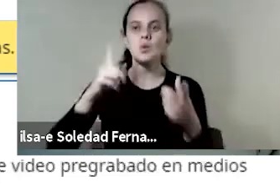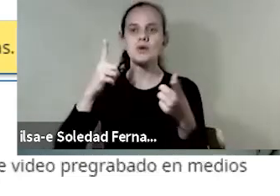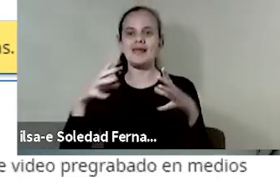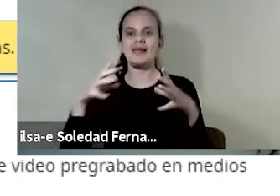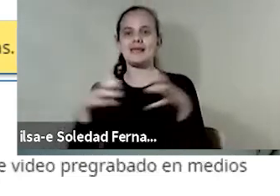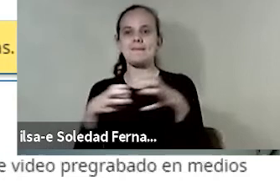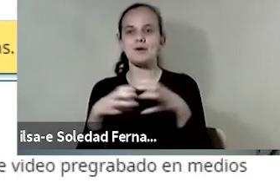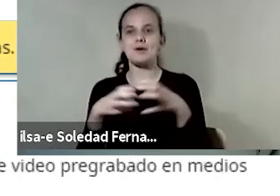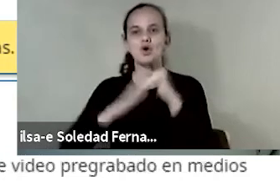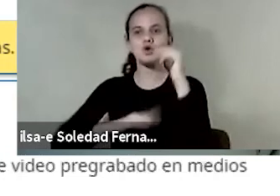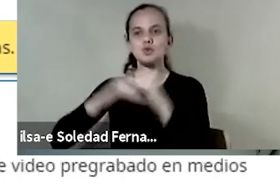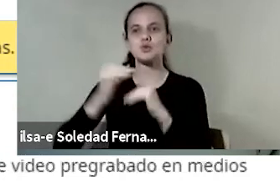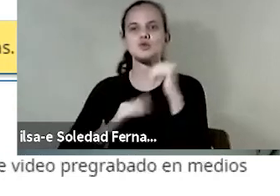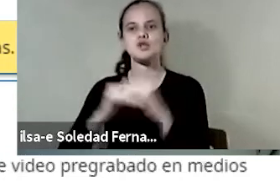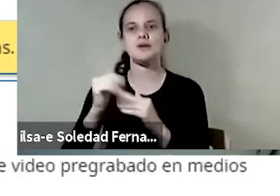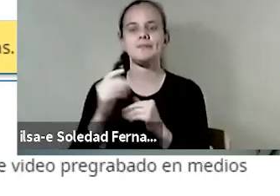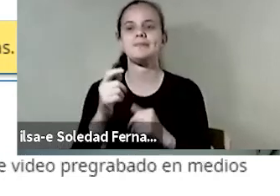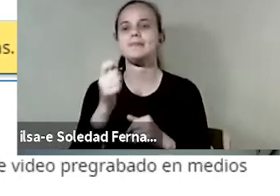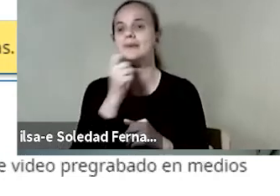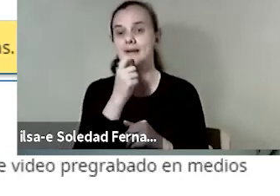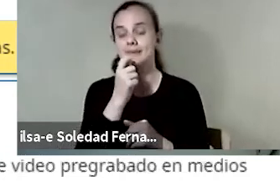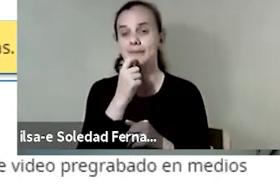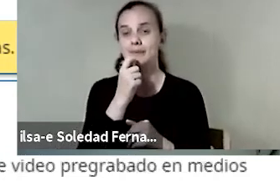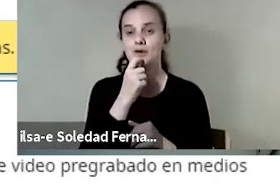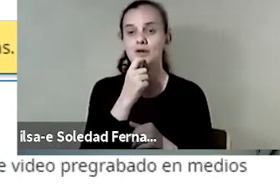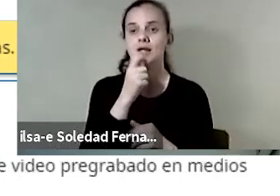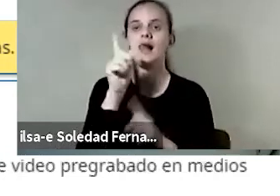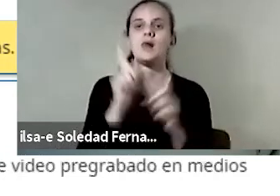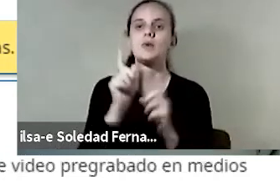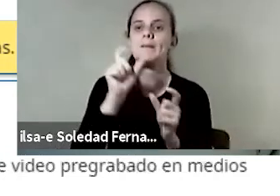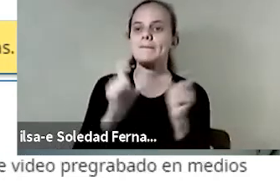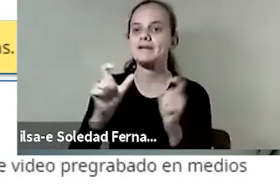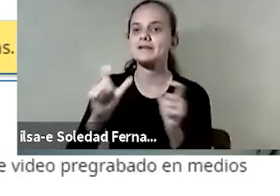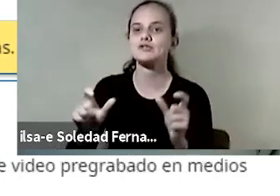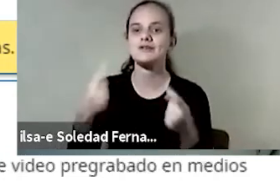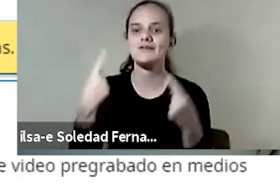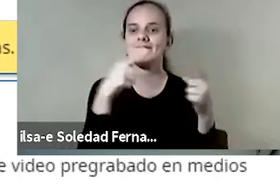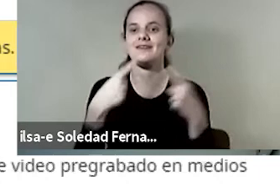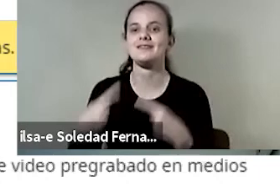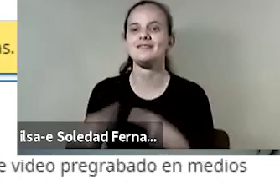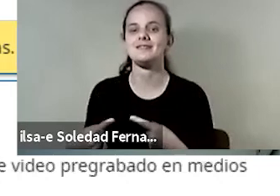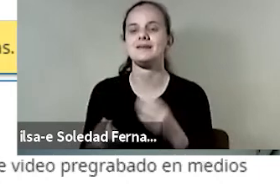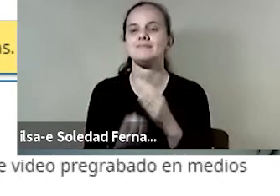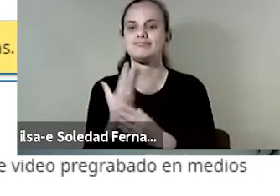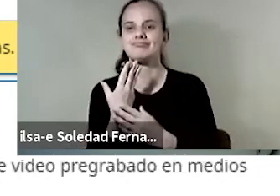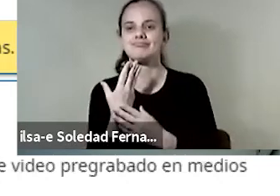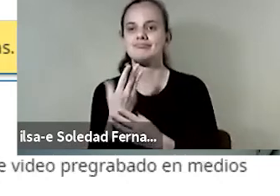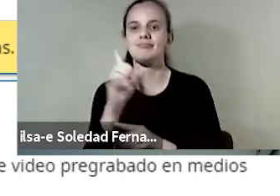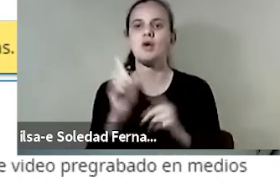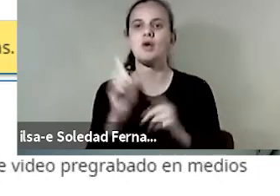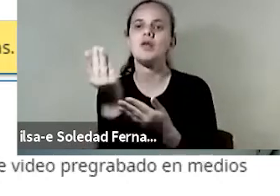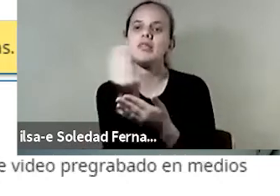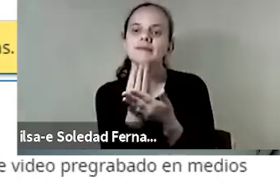que más deberíamos ver. Esto está pensado así porque en un equipo de construcción de un producto digital o de un software o de una